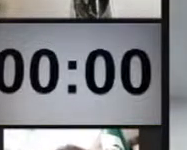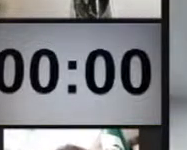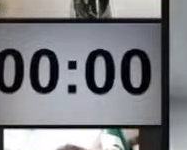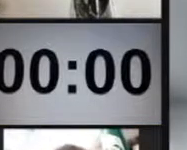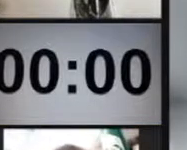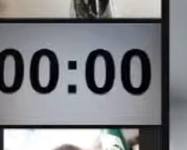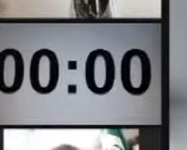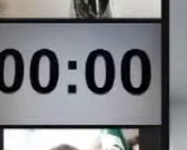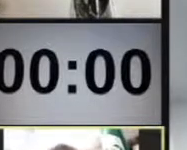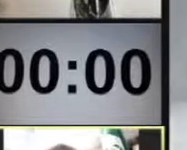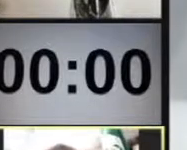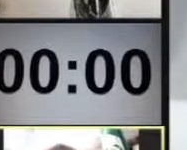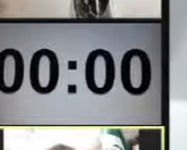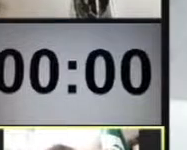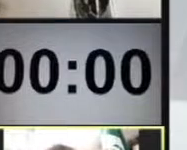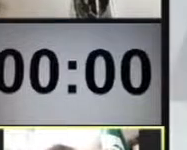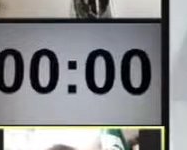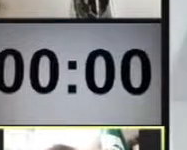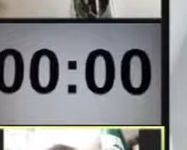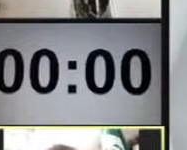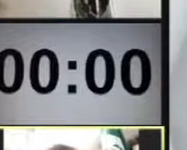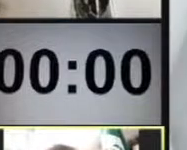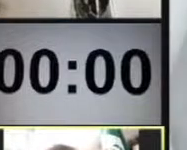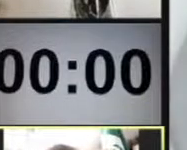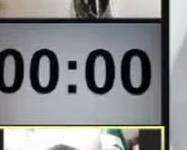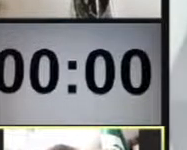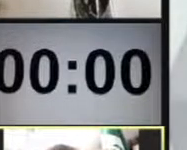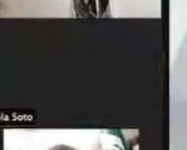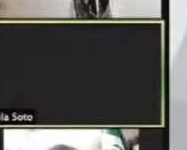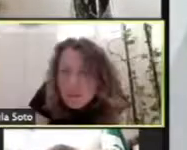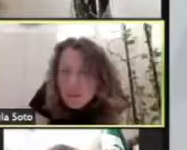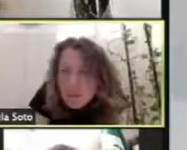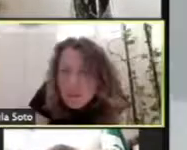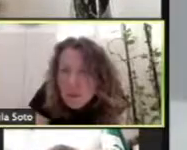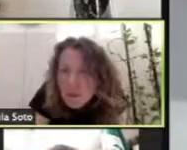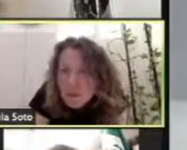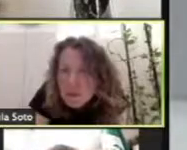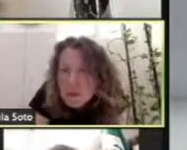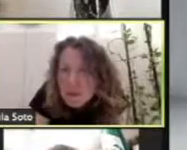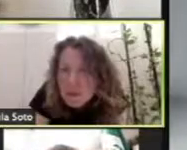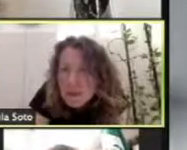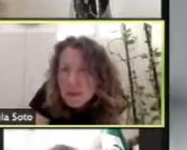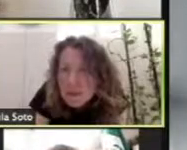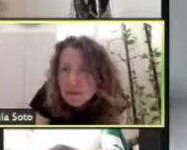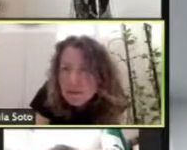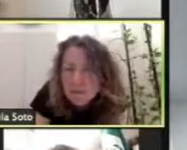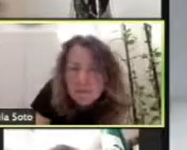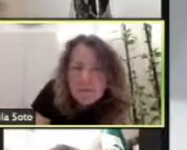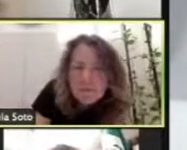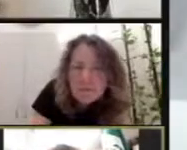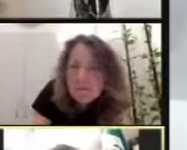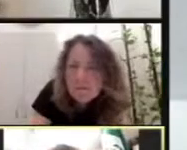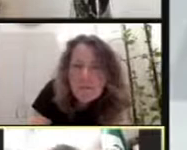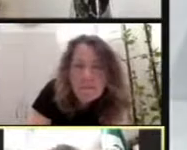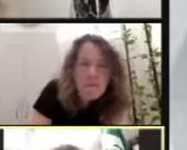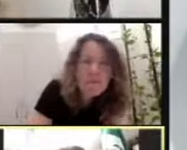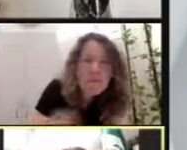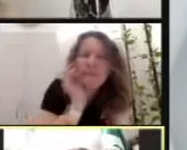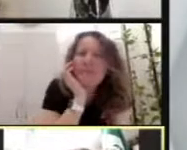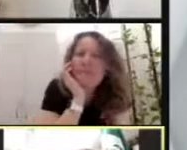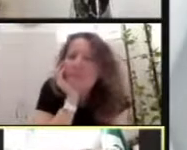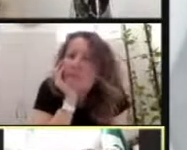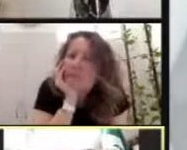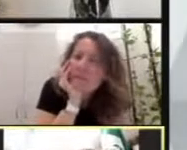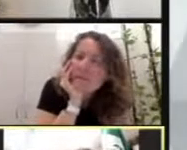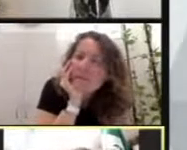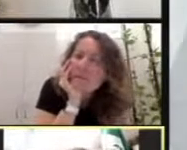Diputada Paula Soto, ¿usted quiere votar? Ya voté, diputada. Muchísimas gracias. Gracias, diputada. ¿Alguna otra